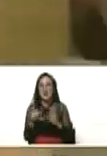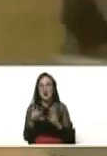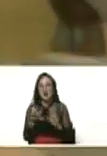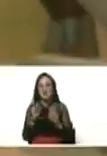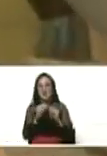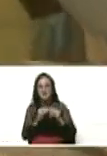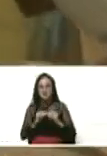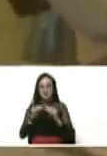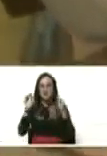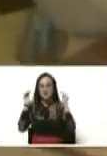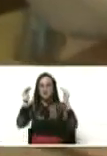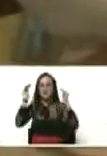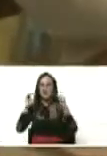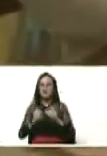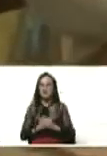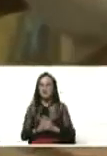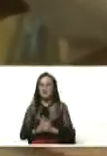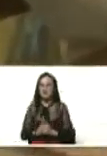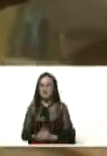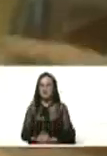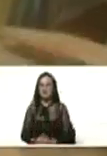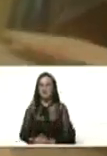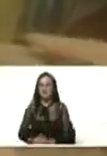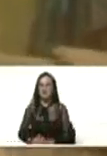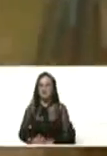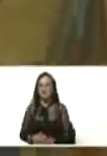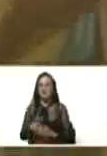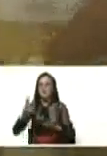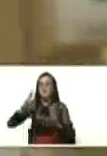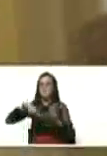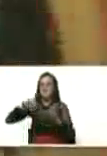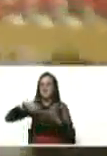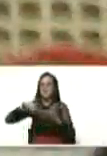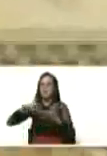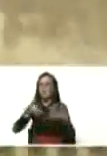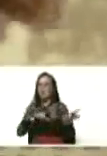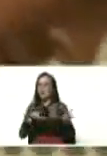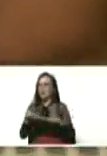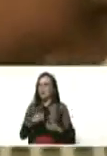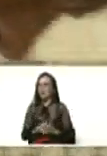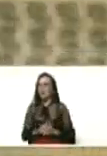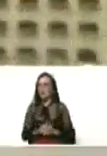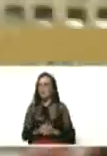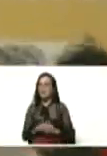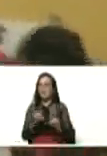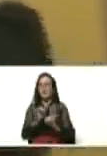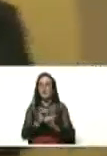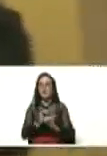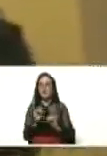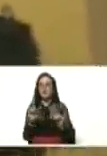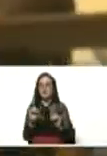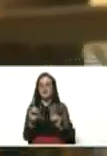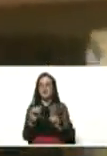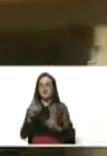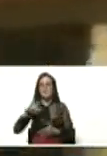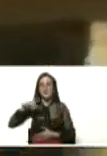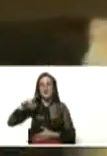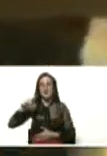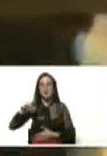del machimbrado, que es el manto, también están sus pinturas. Se terminó lo que es la pintura